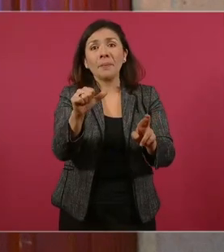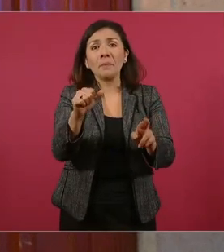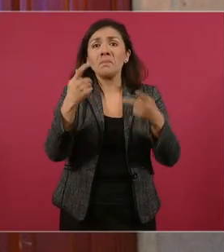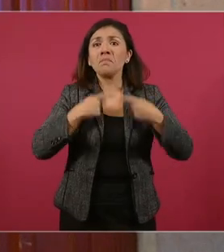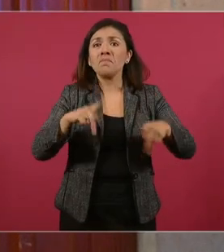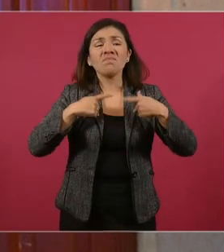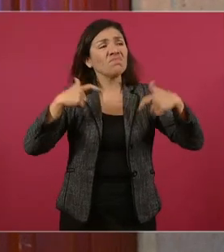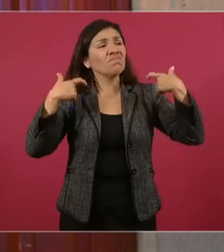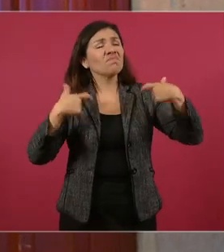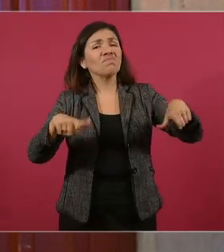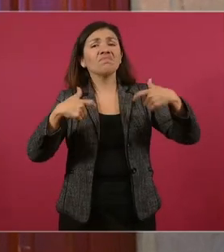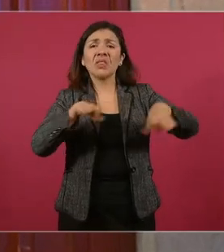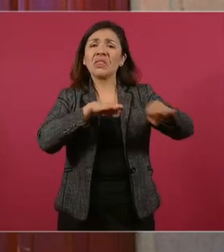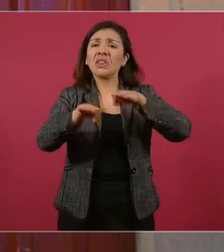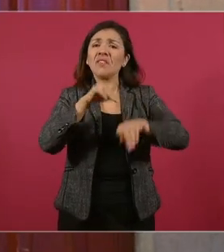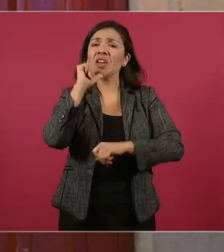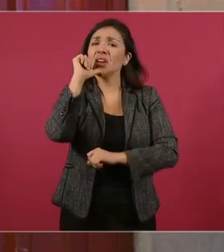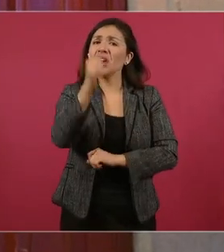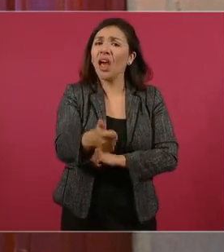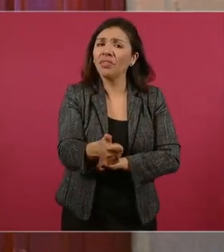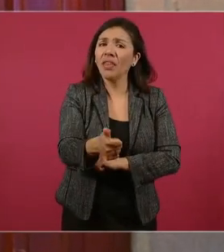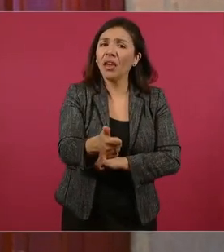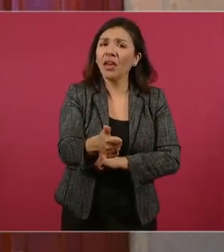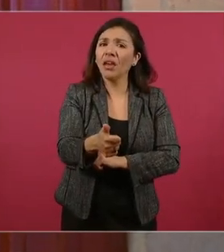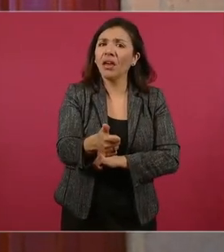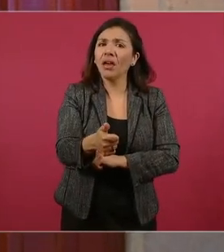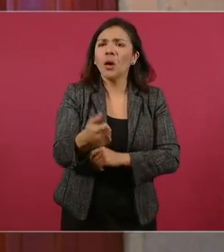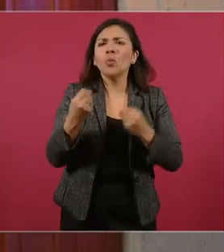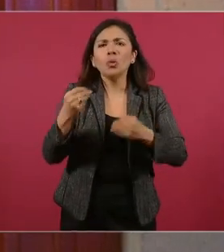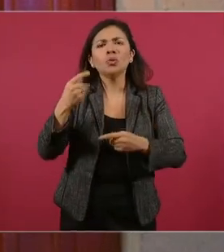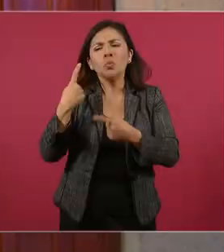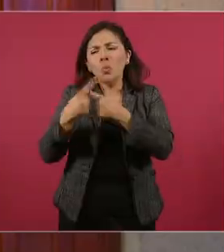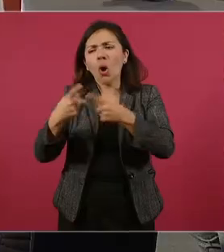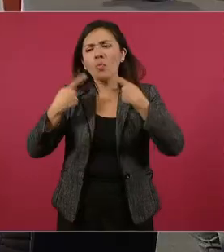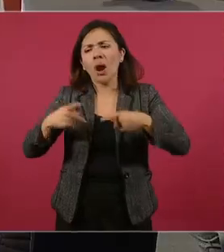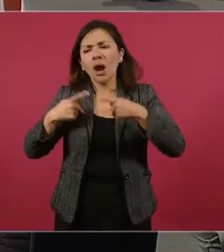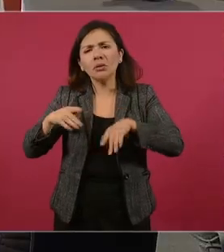trabajar, trabajando millares para ellos.